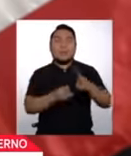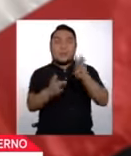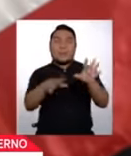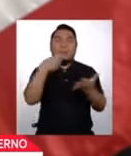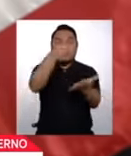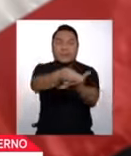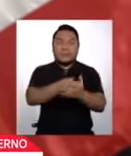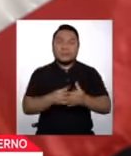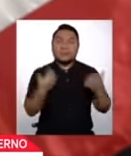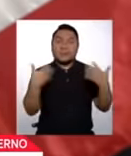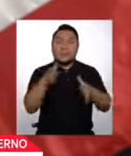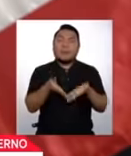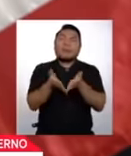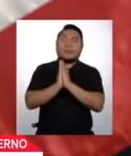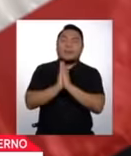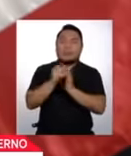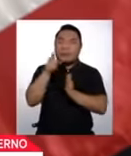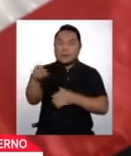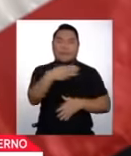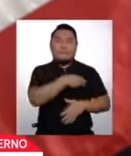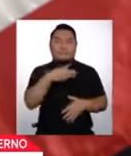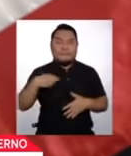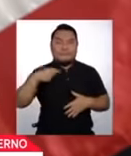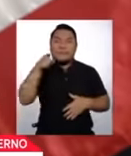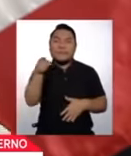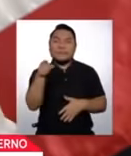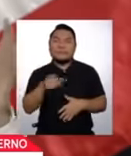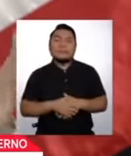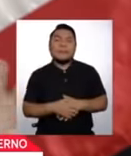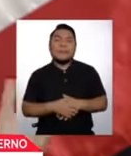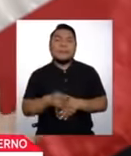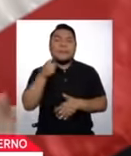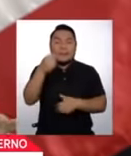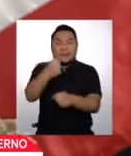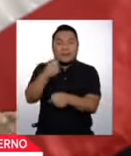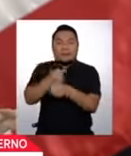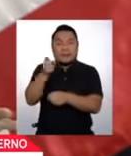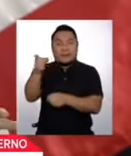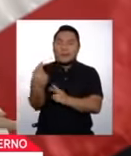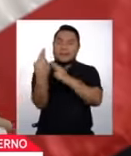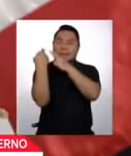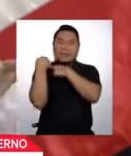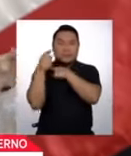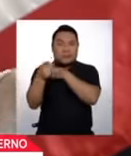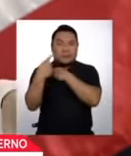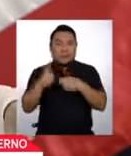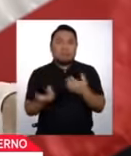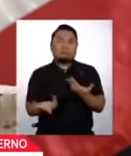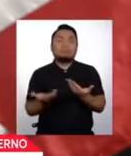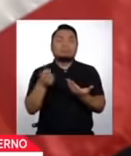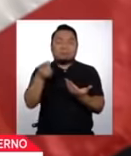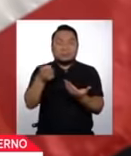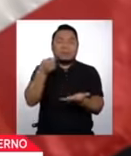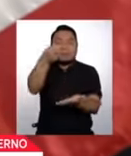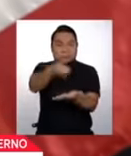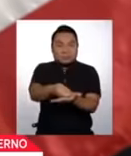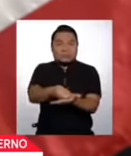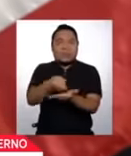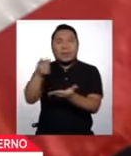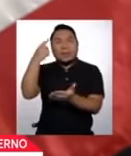hemos pedido tanto a la ministra de Trabajo, que se encarga de parte de ese padrón, como a